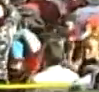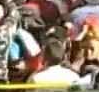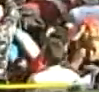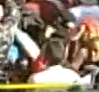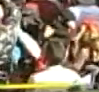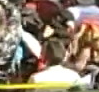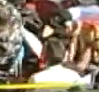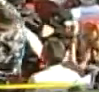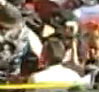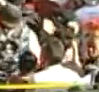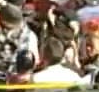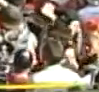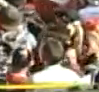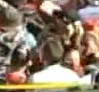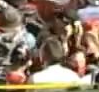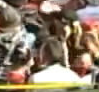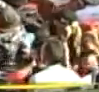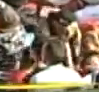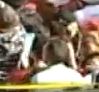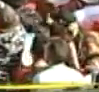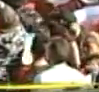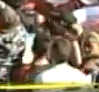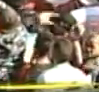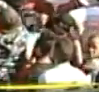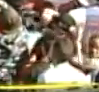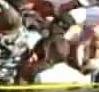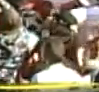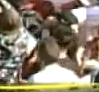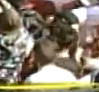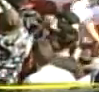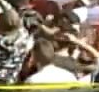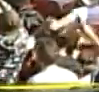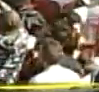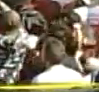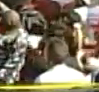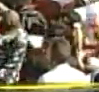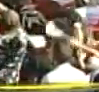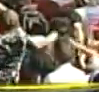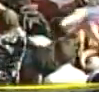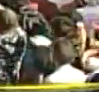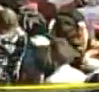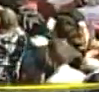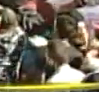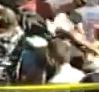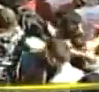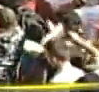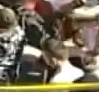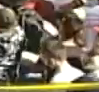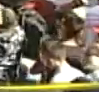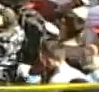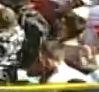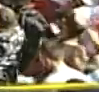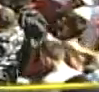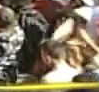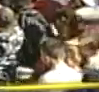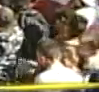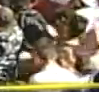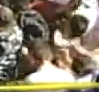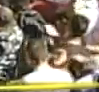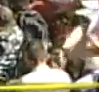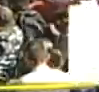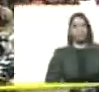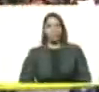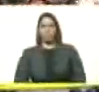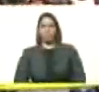Le sale tocorón, títere ladrón, te sale